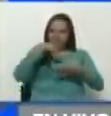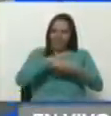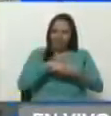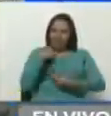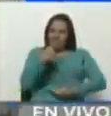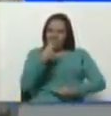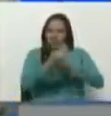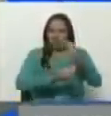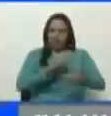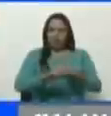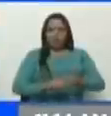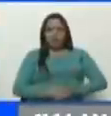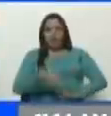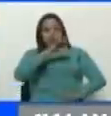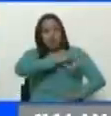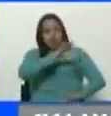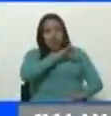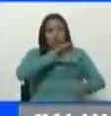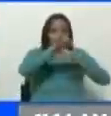En las sociedades animales,